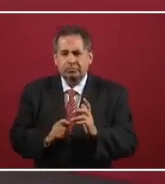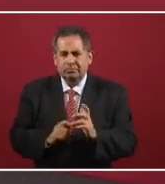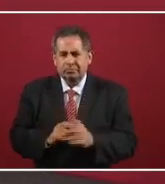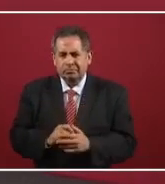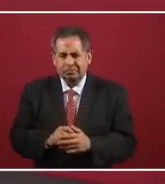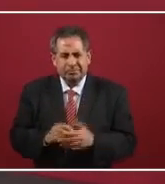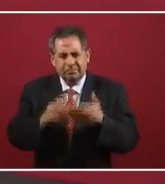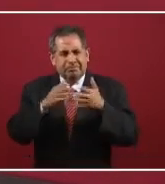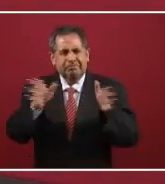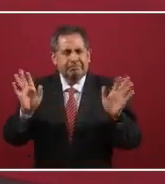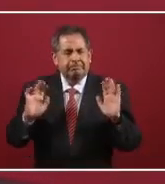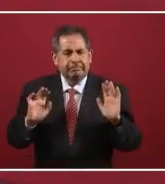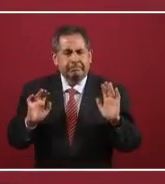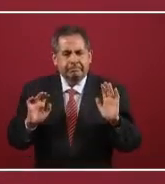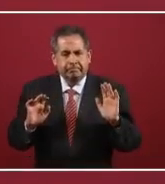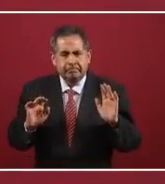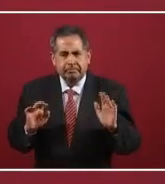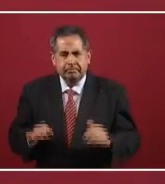generales.